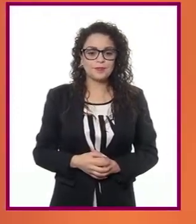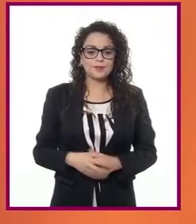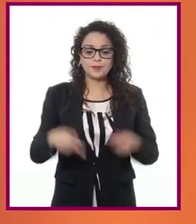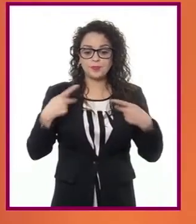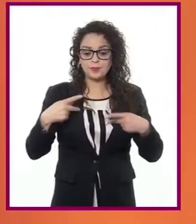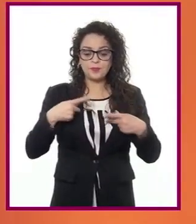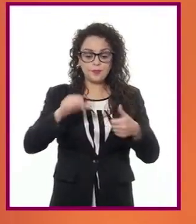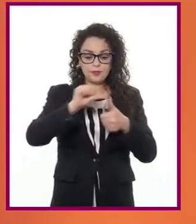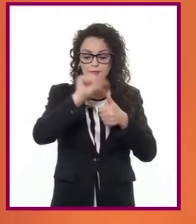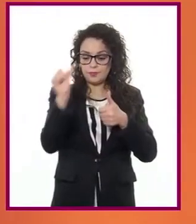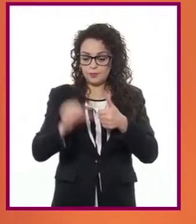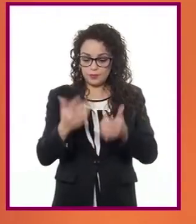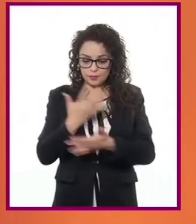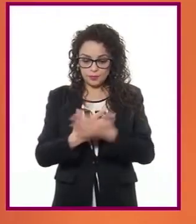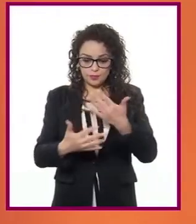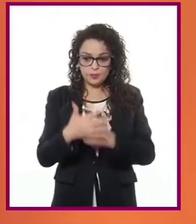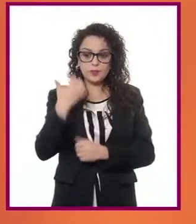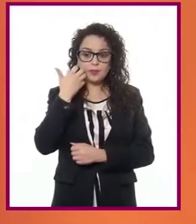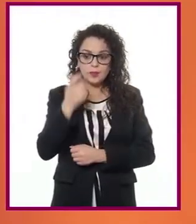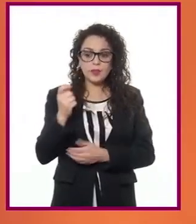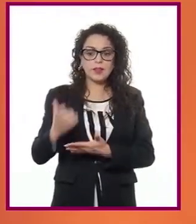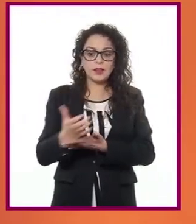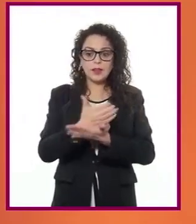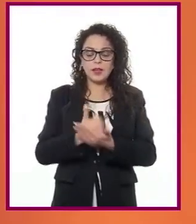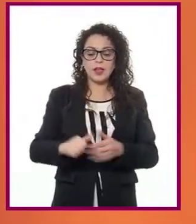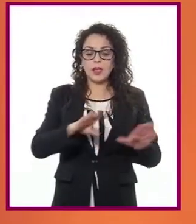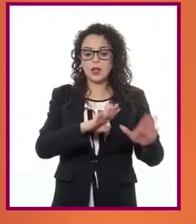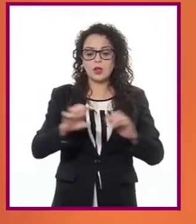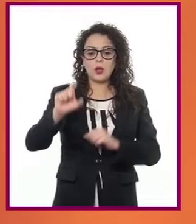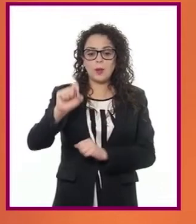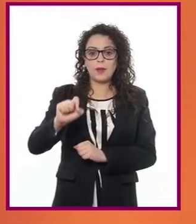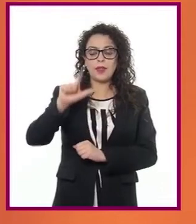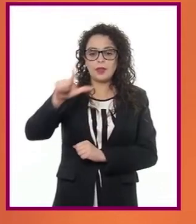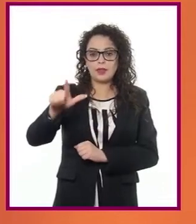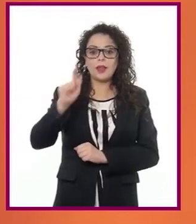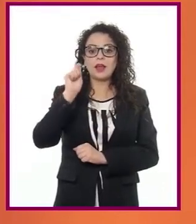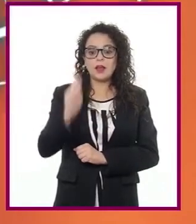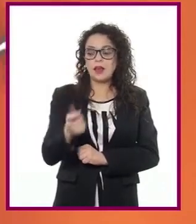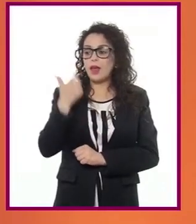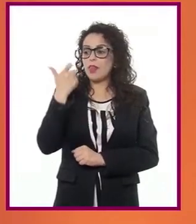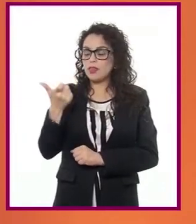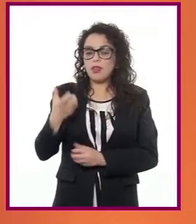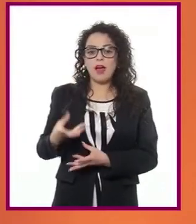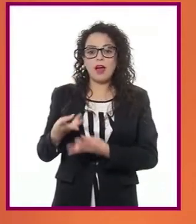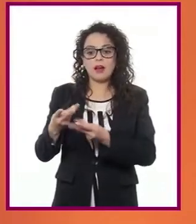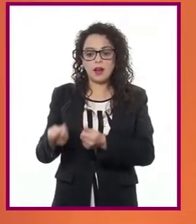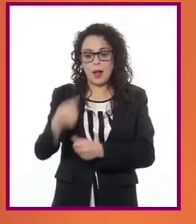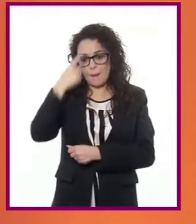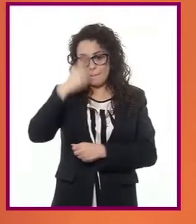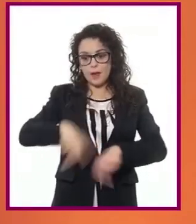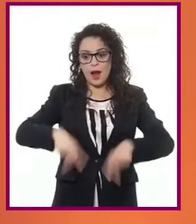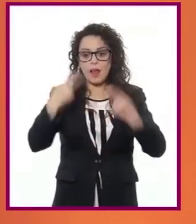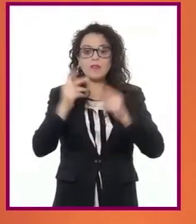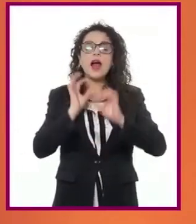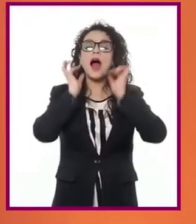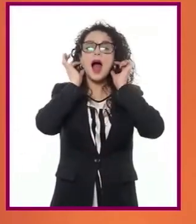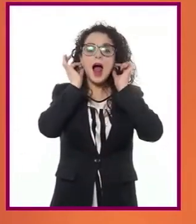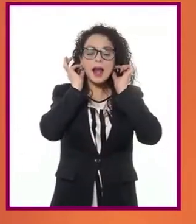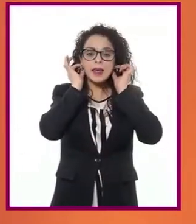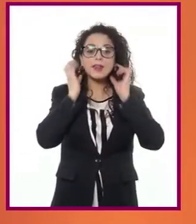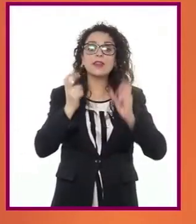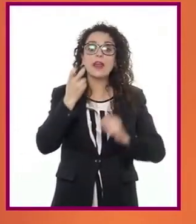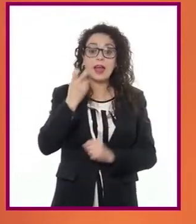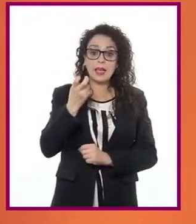artesano desea obtener un 927% del costo de inversión por la venta de unos aretes, a los cuales